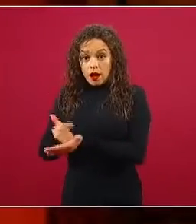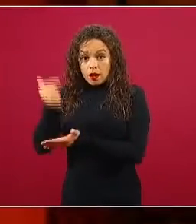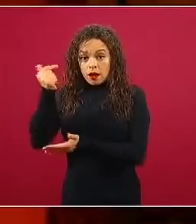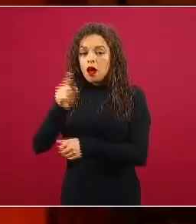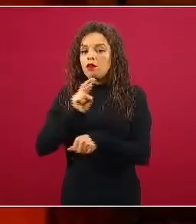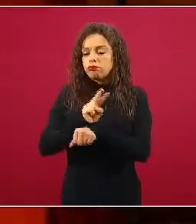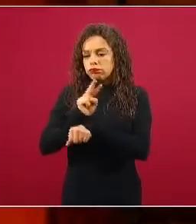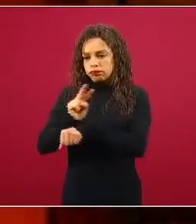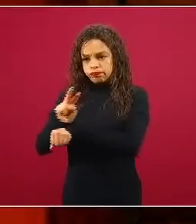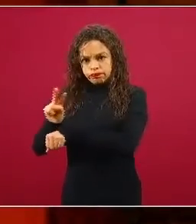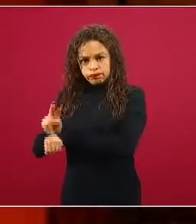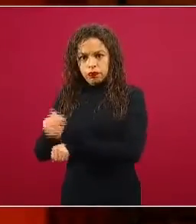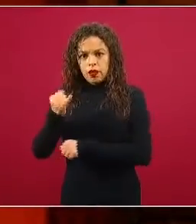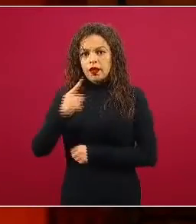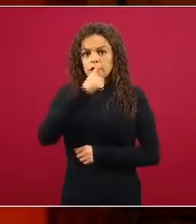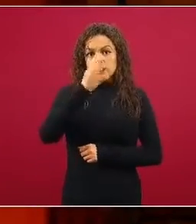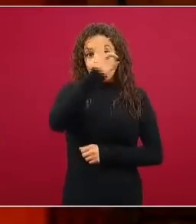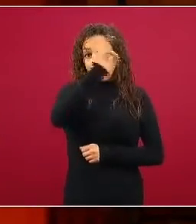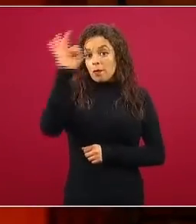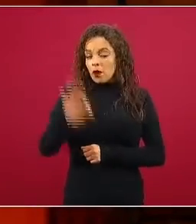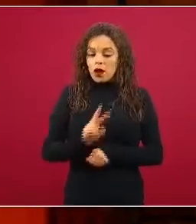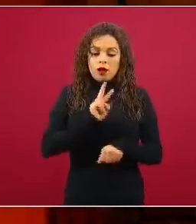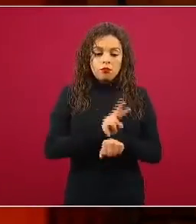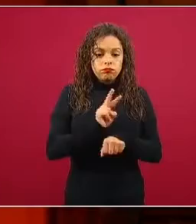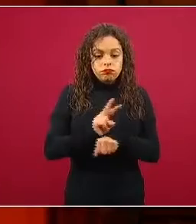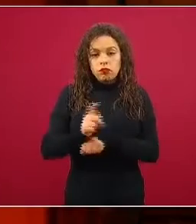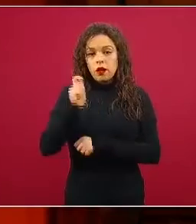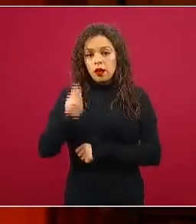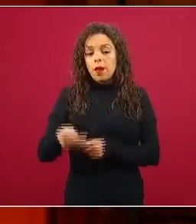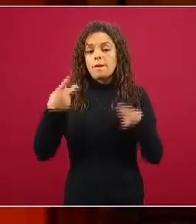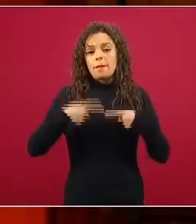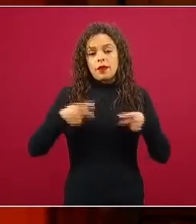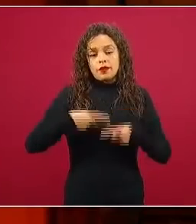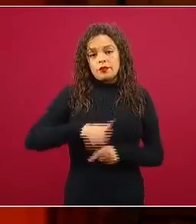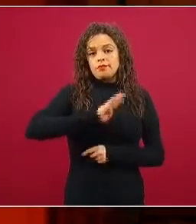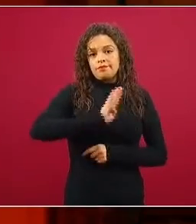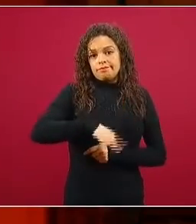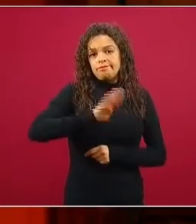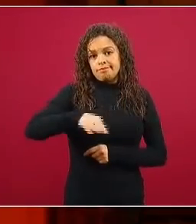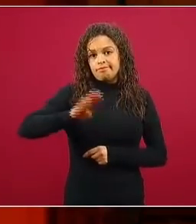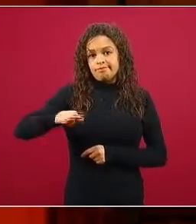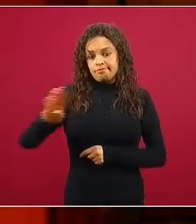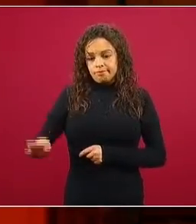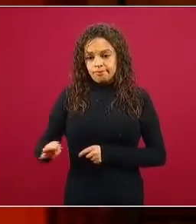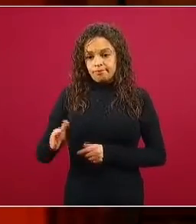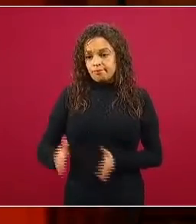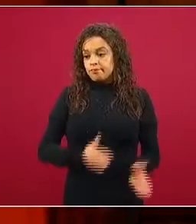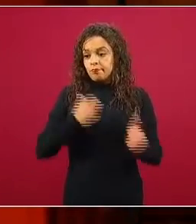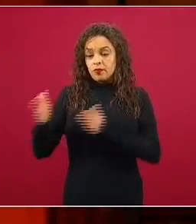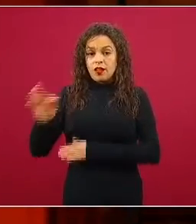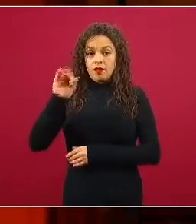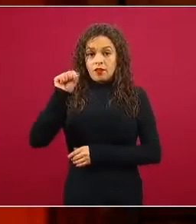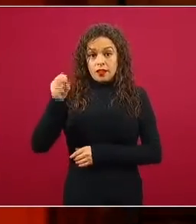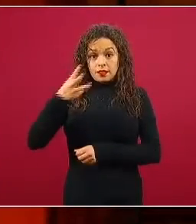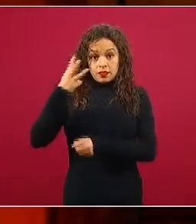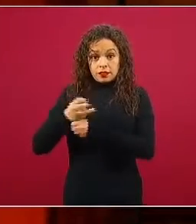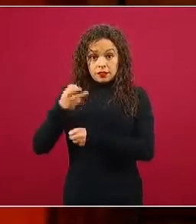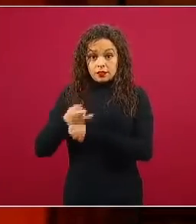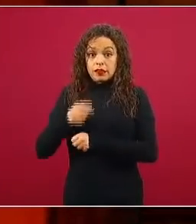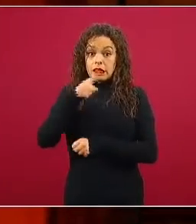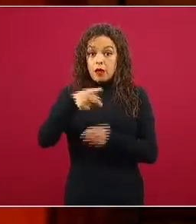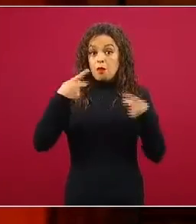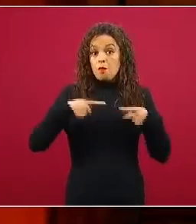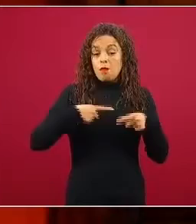al 100% de defunciones, recordando que un enfoque en la fase 3 es precisamente el paciente grave y